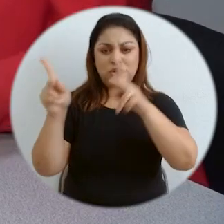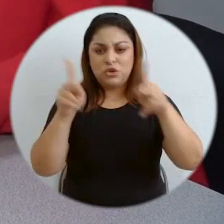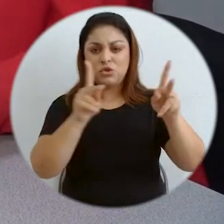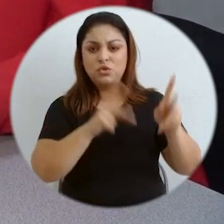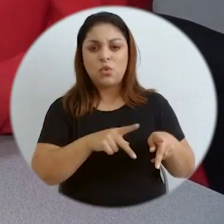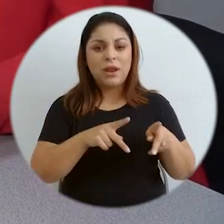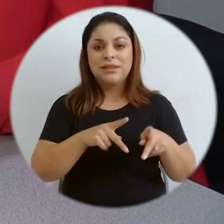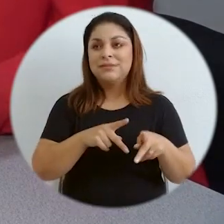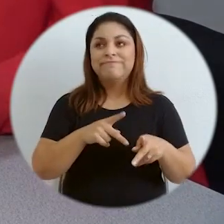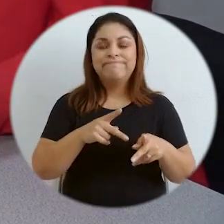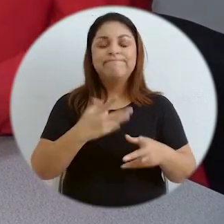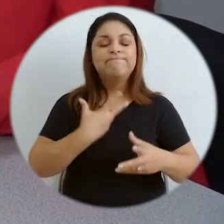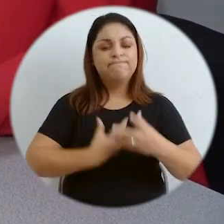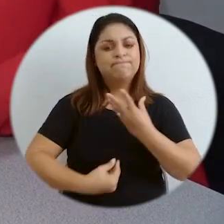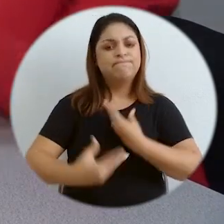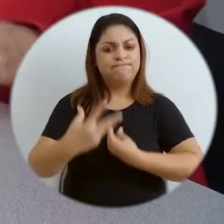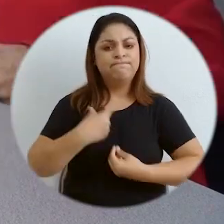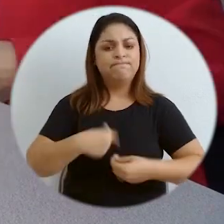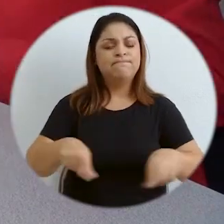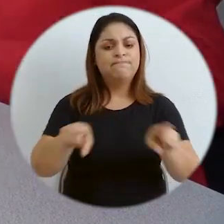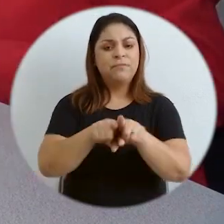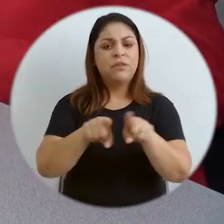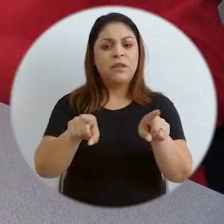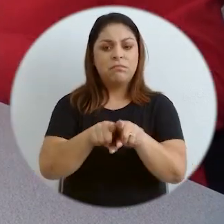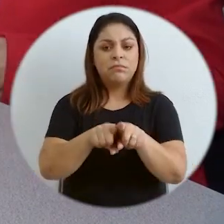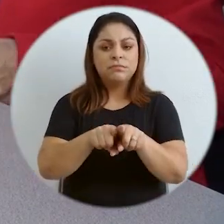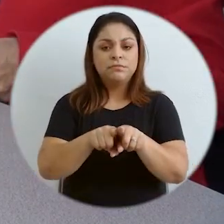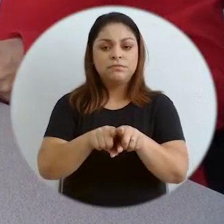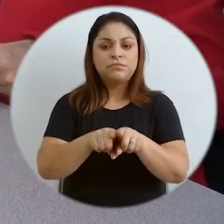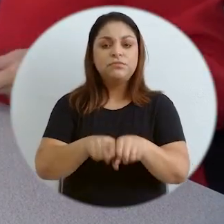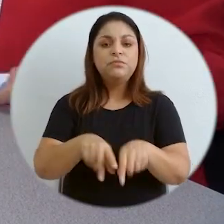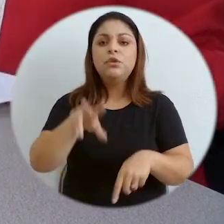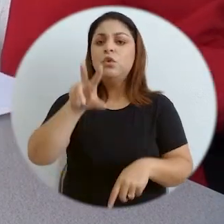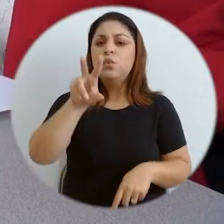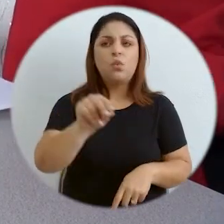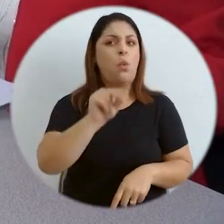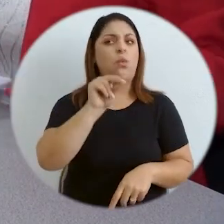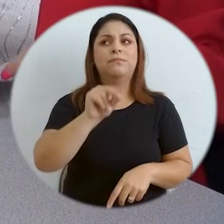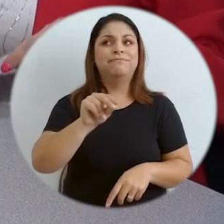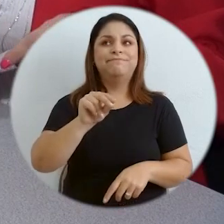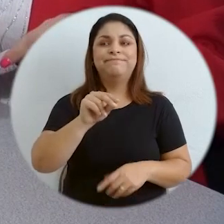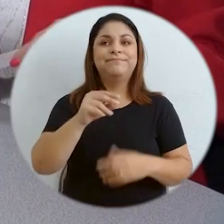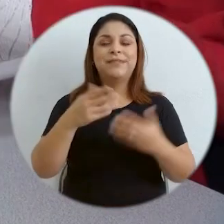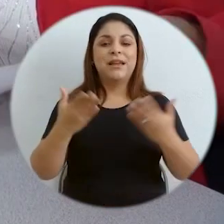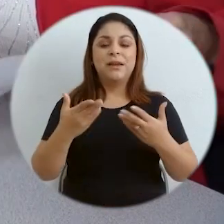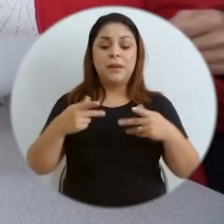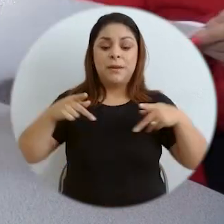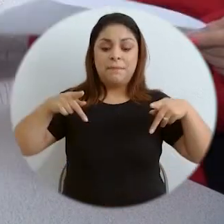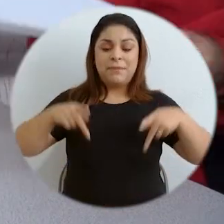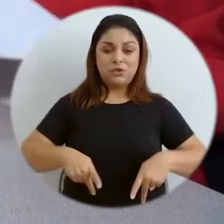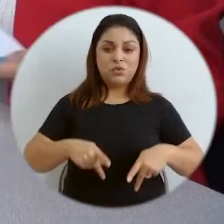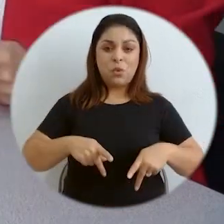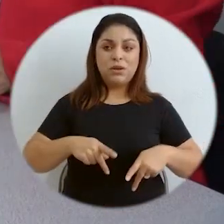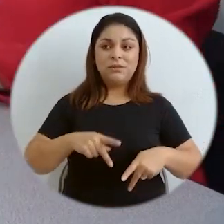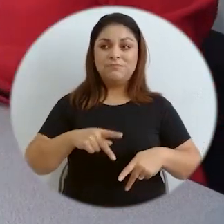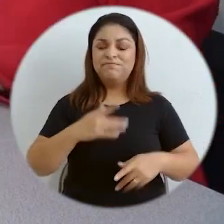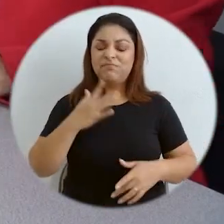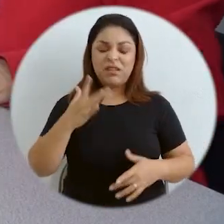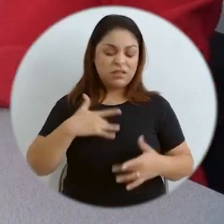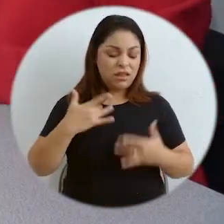momento no la están pasando bien, ¿verdad? O sea, no es que la persona por no